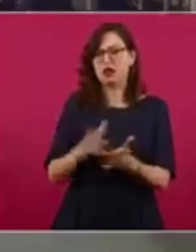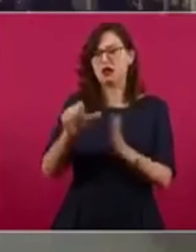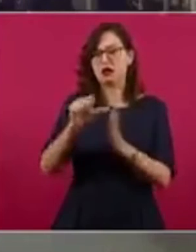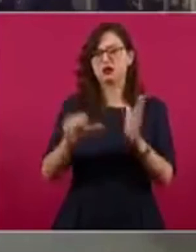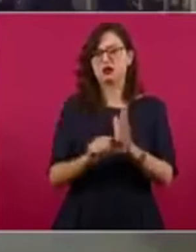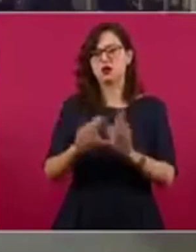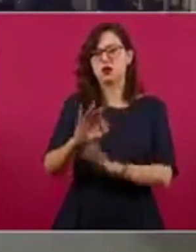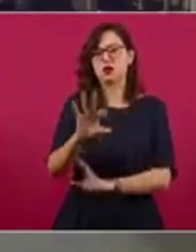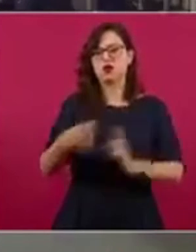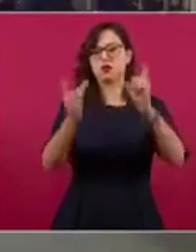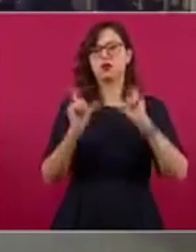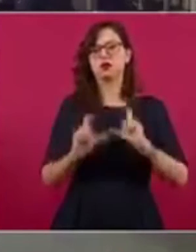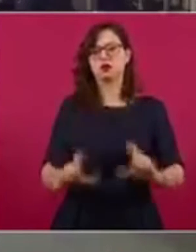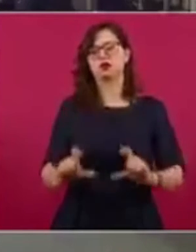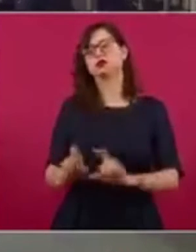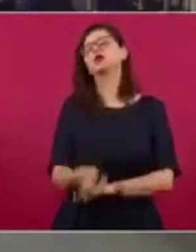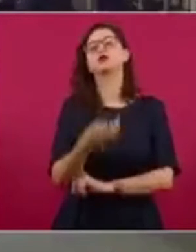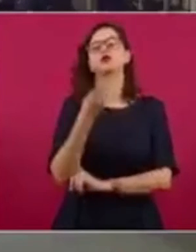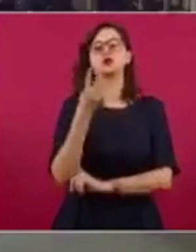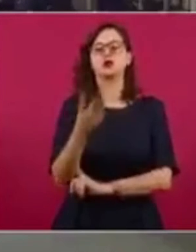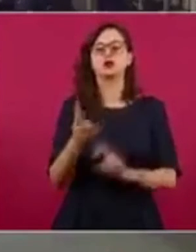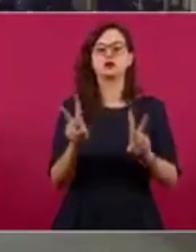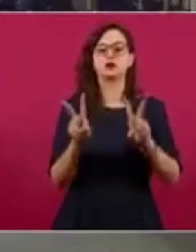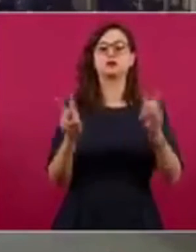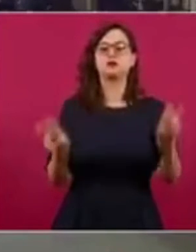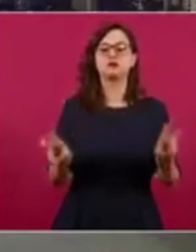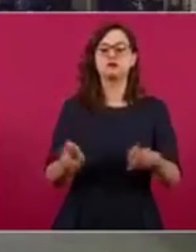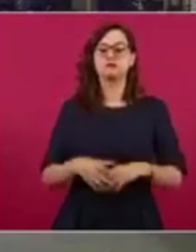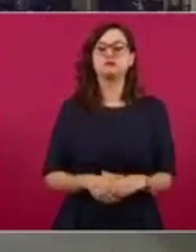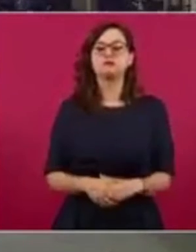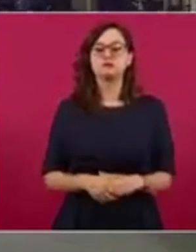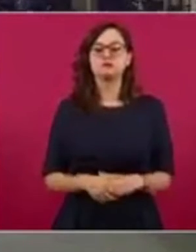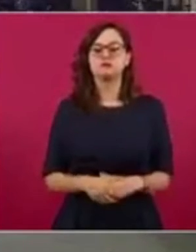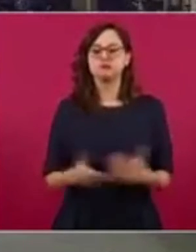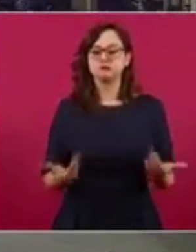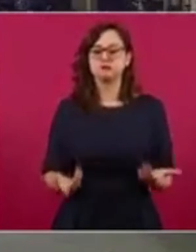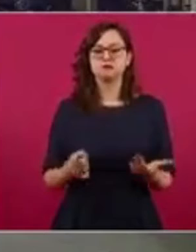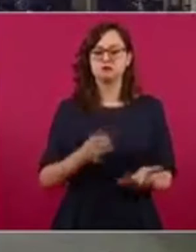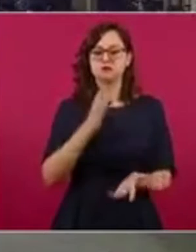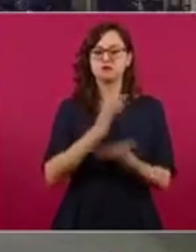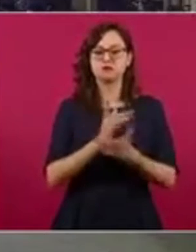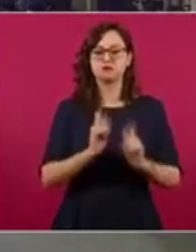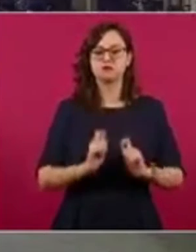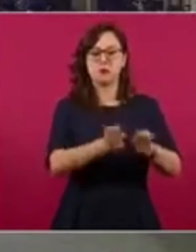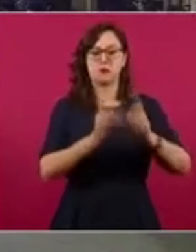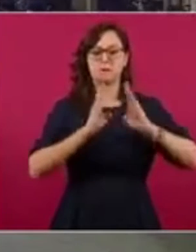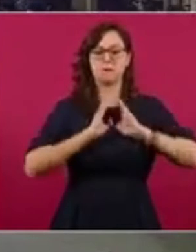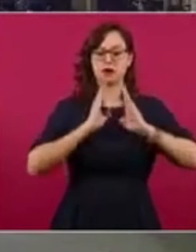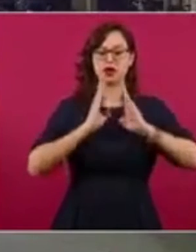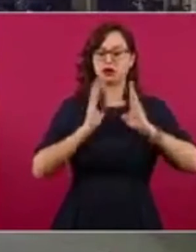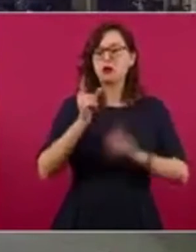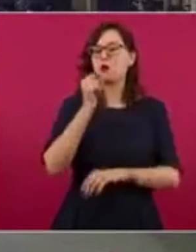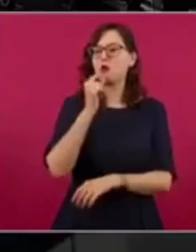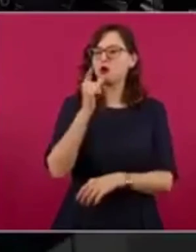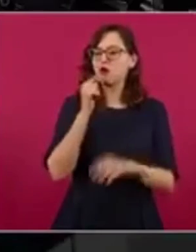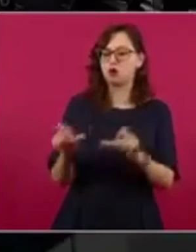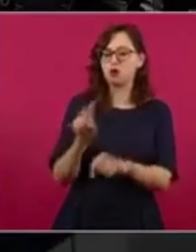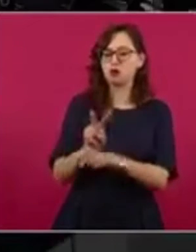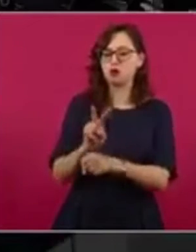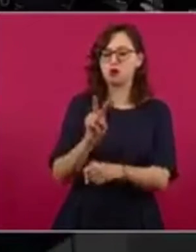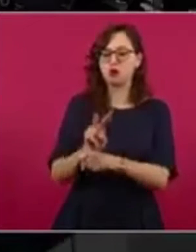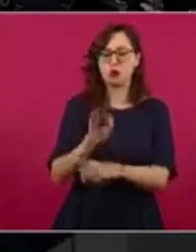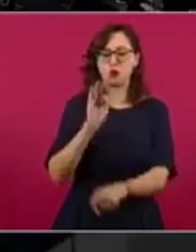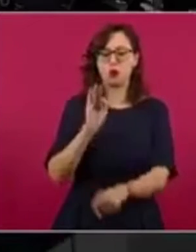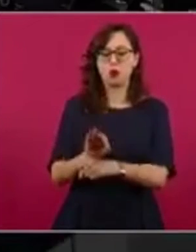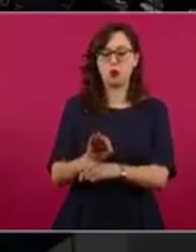artículo 41, fracción 4, la cual dice se realice con fines exclusivamente militares o para la Armada,